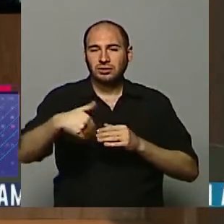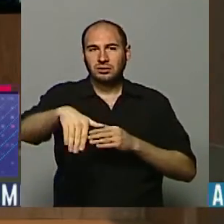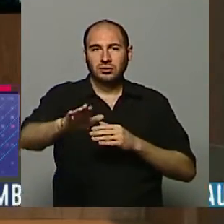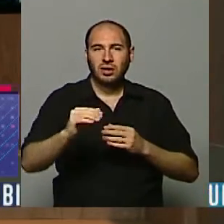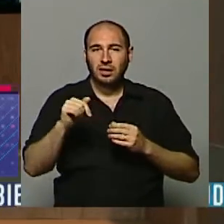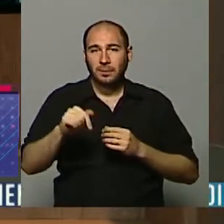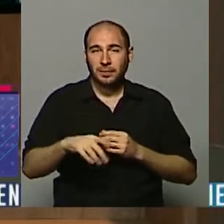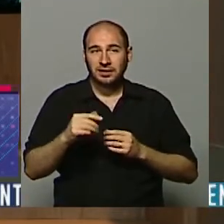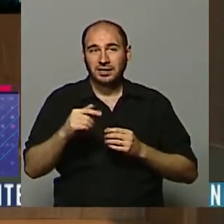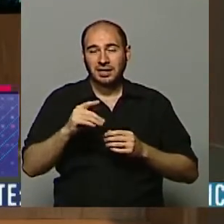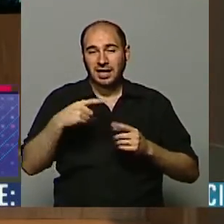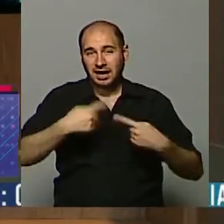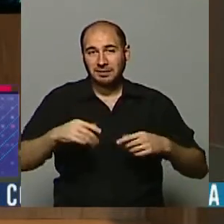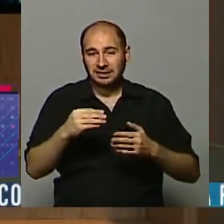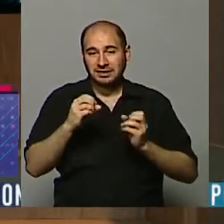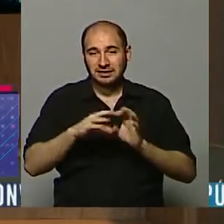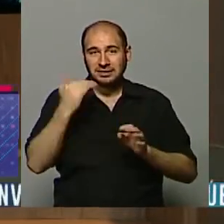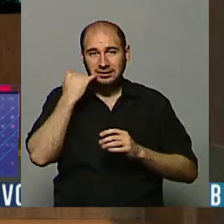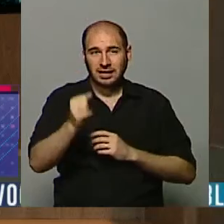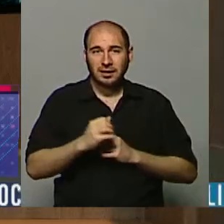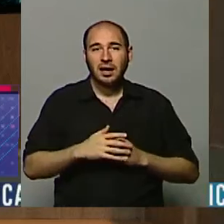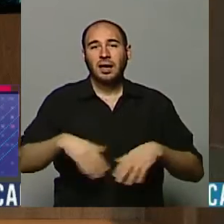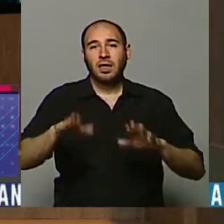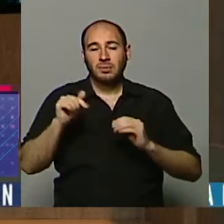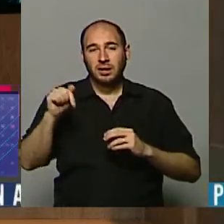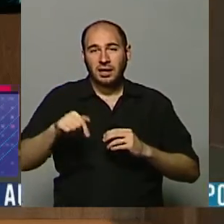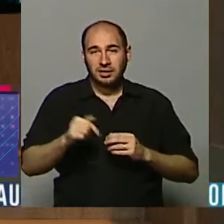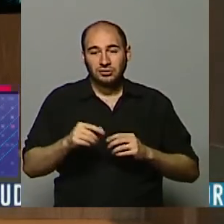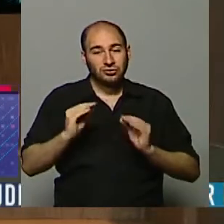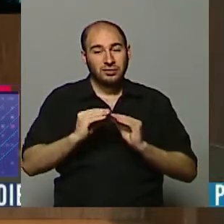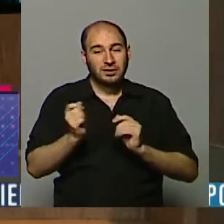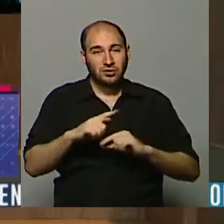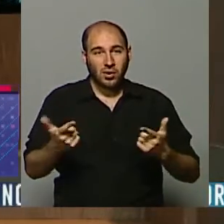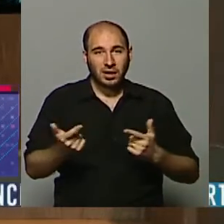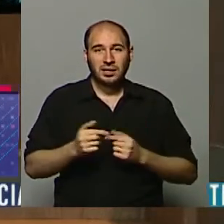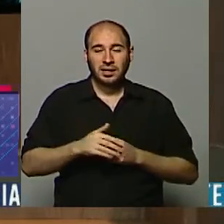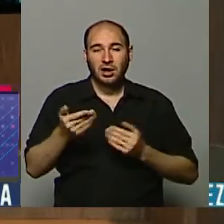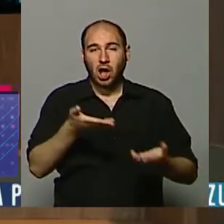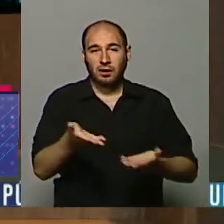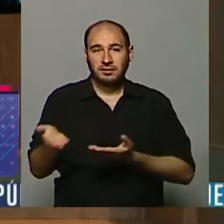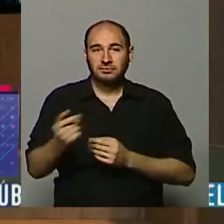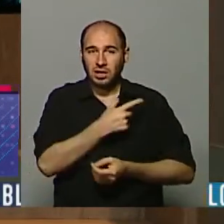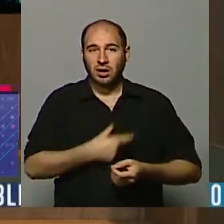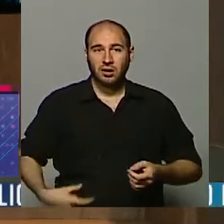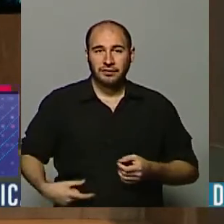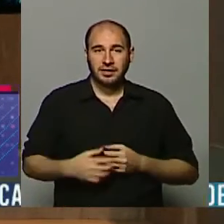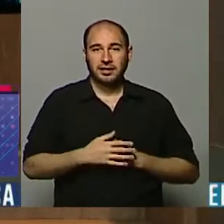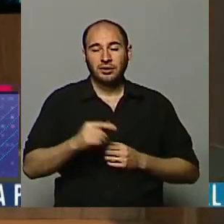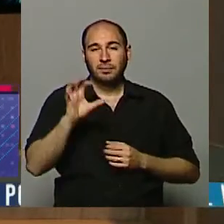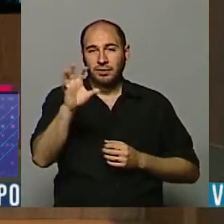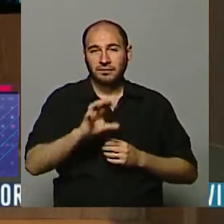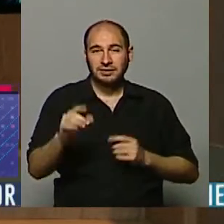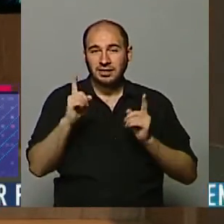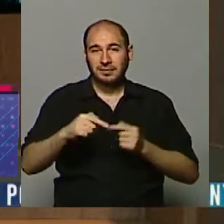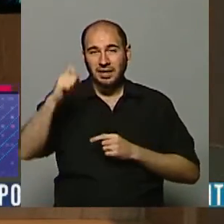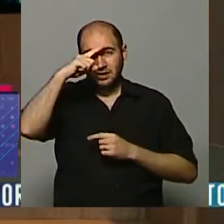en cuenta que ya es una herramienta que está vigente y que posiblemente no esté presente en los ofrecimientos de los gobiernos provinciales e